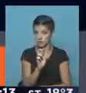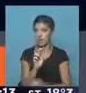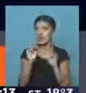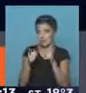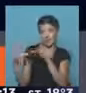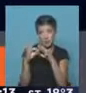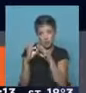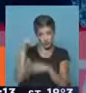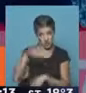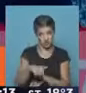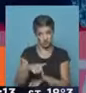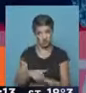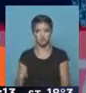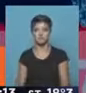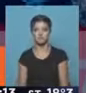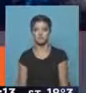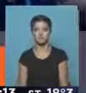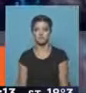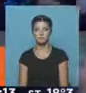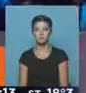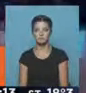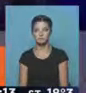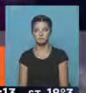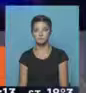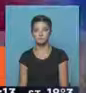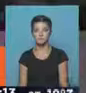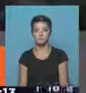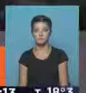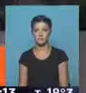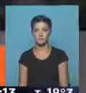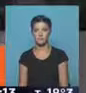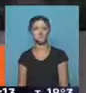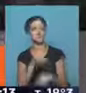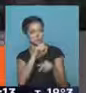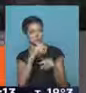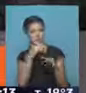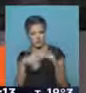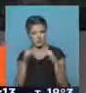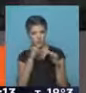esto que hablábamos. Sí, emergió de manera similar. Carlos, articulando un poco